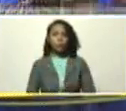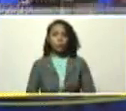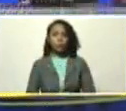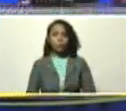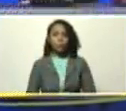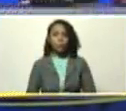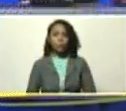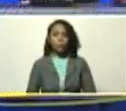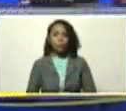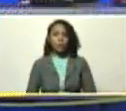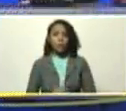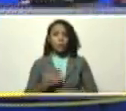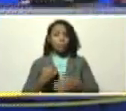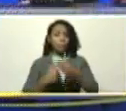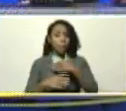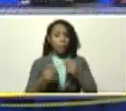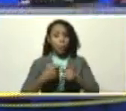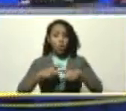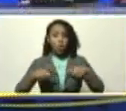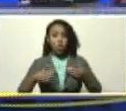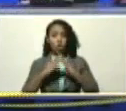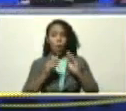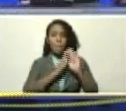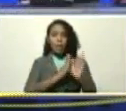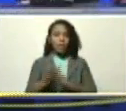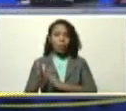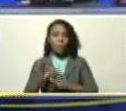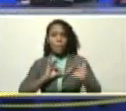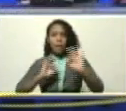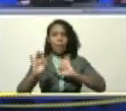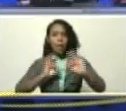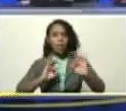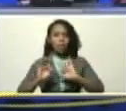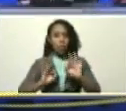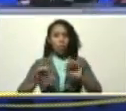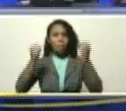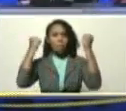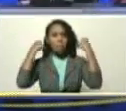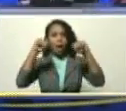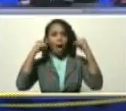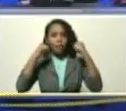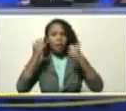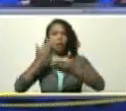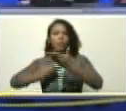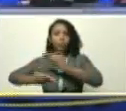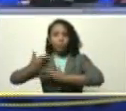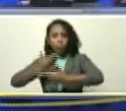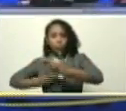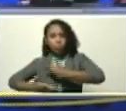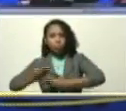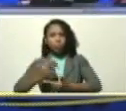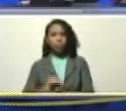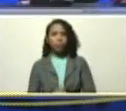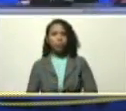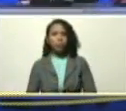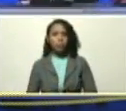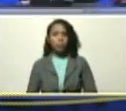Vamos a incrementar todos los planes de preparación, entrenamiento, cooperación